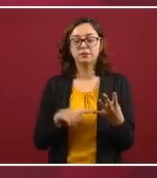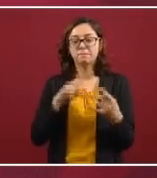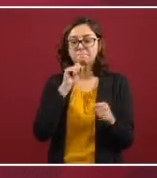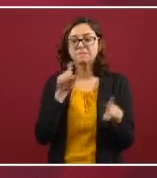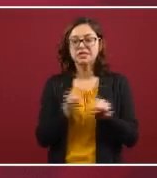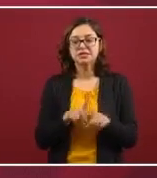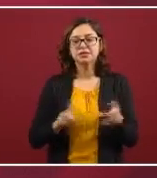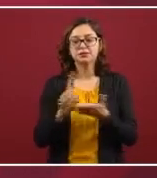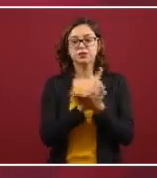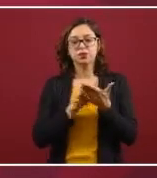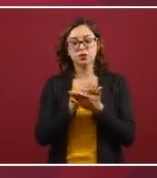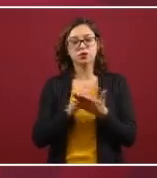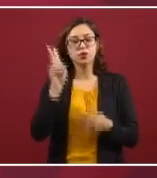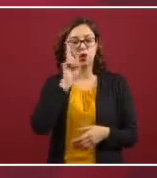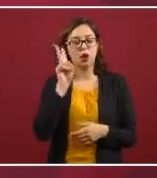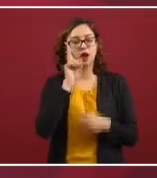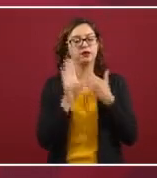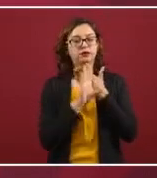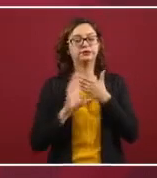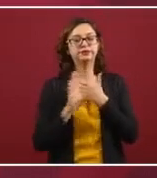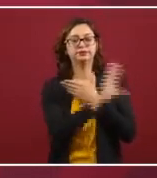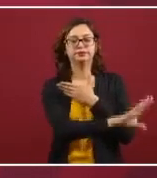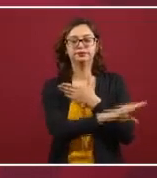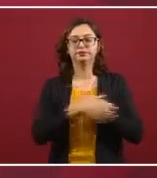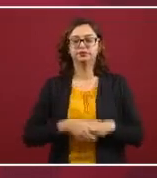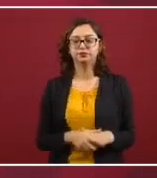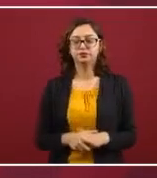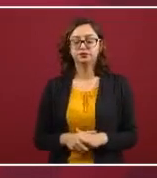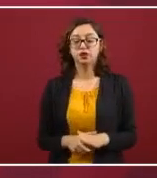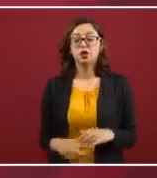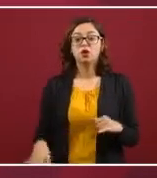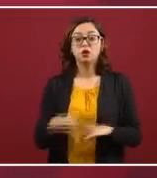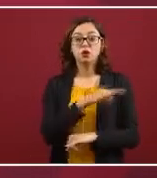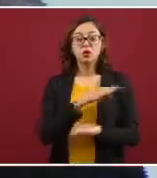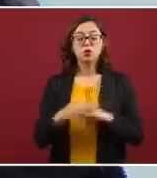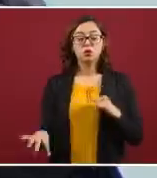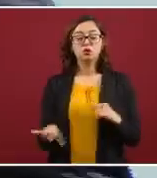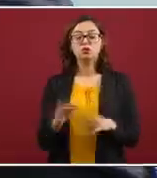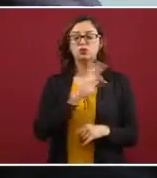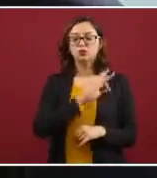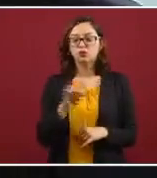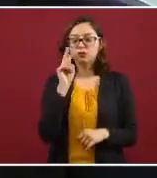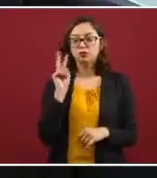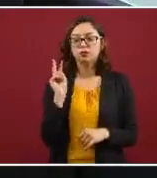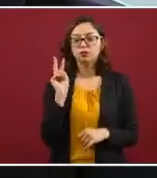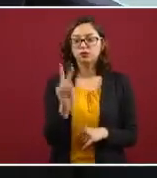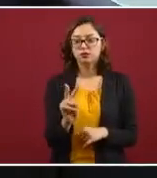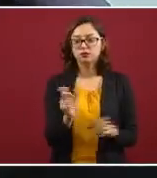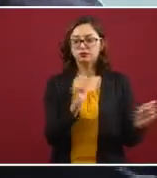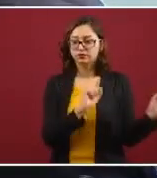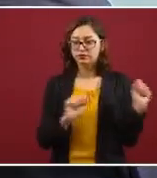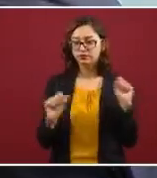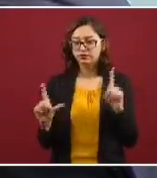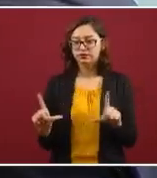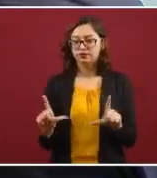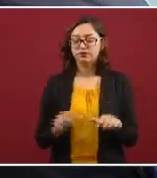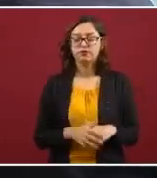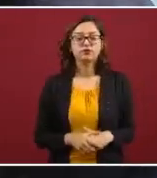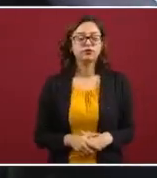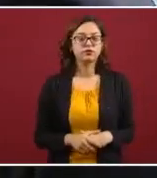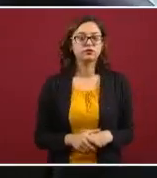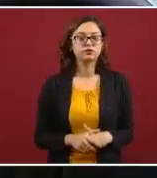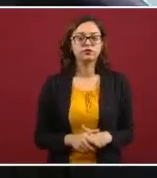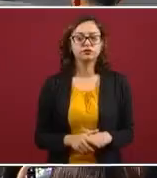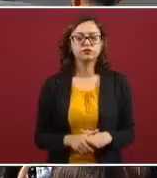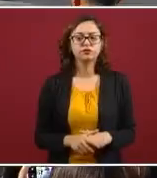de drogas y otras adicciones. Por último, si pueden pasar a la siguiente, está el